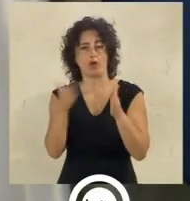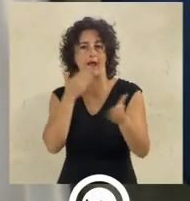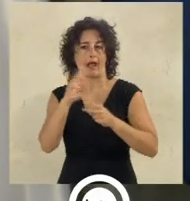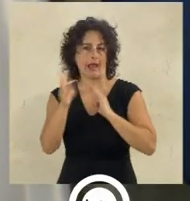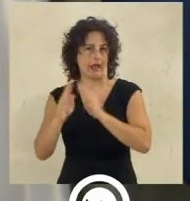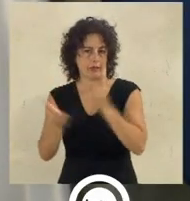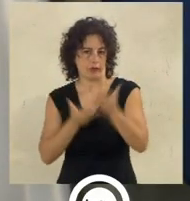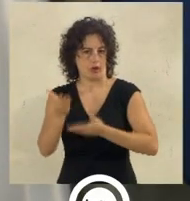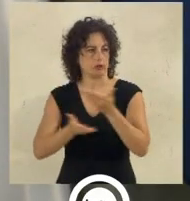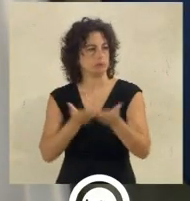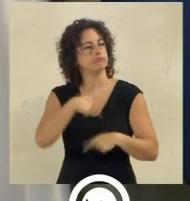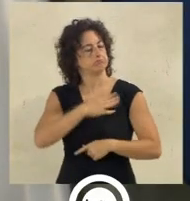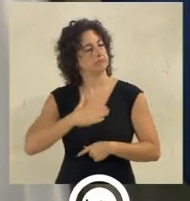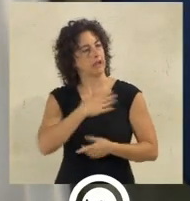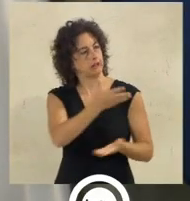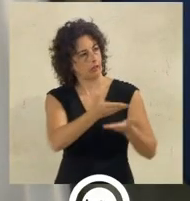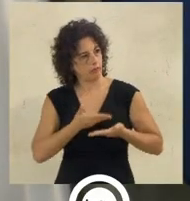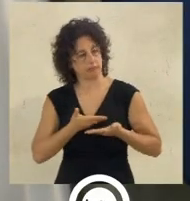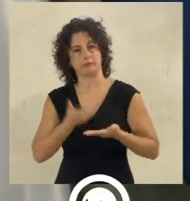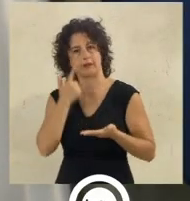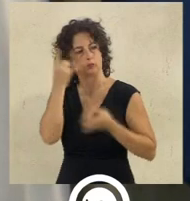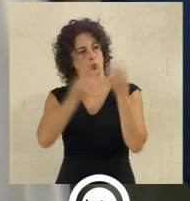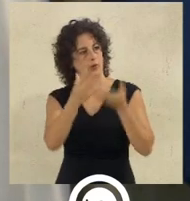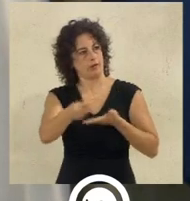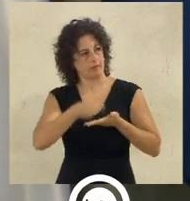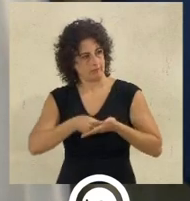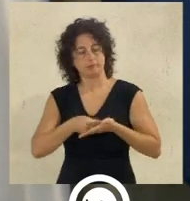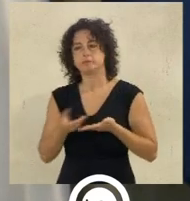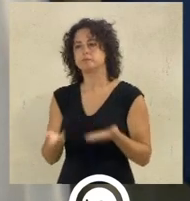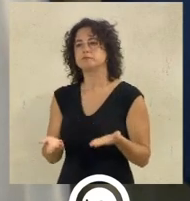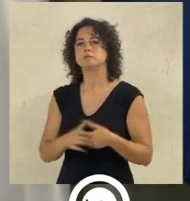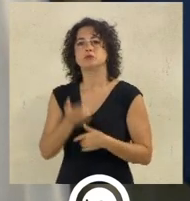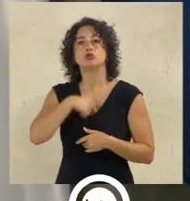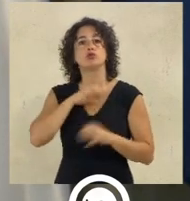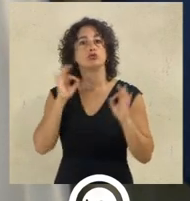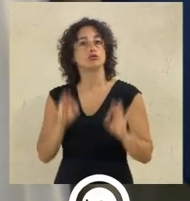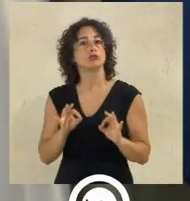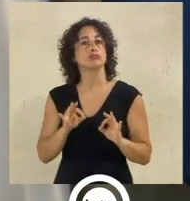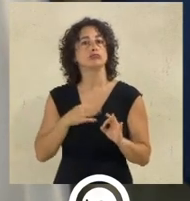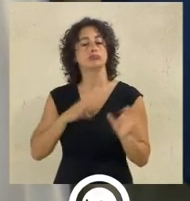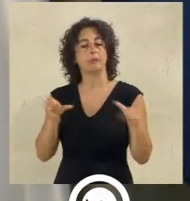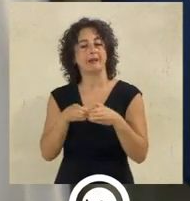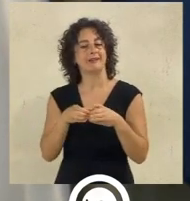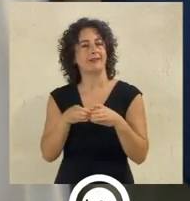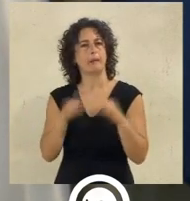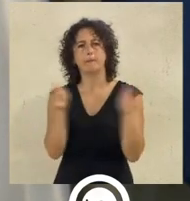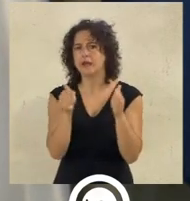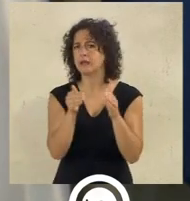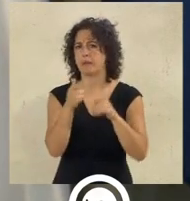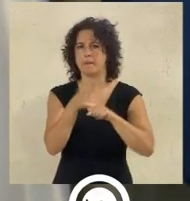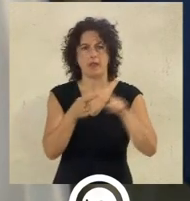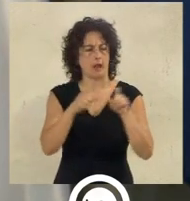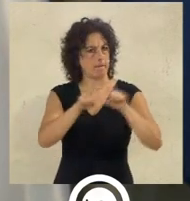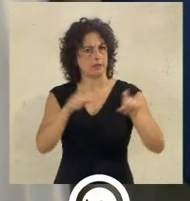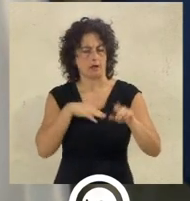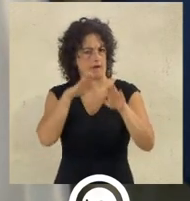y estaremos encantados de poder ver sus sugerencias, pero le garantizo que nosotros somos el partido de las pequeñas y medianas